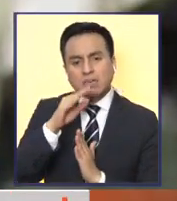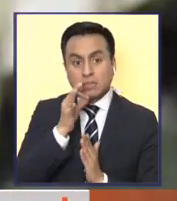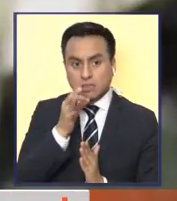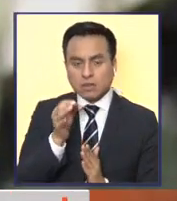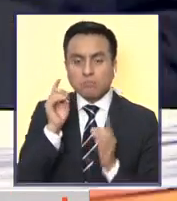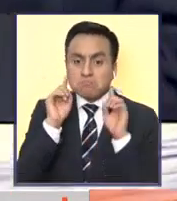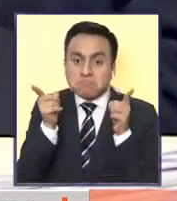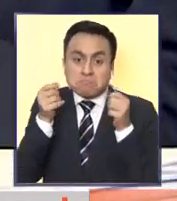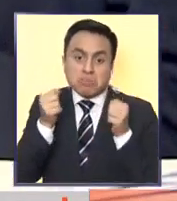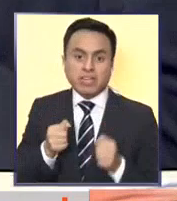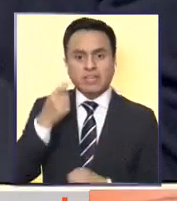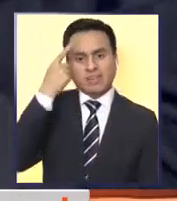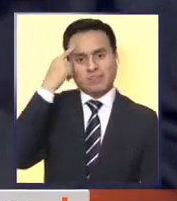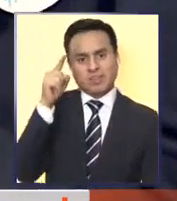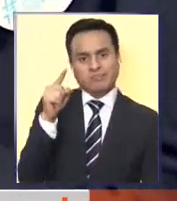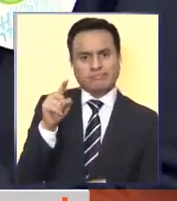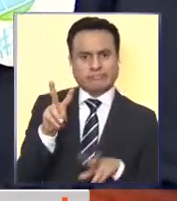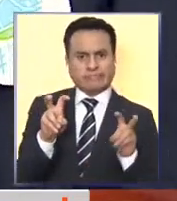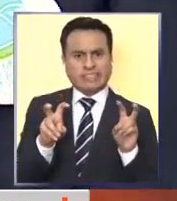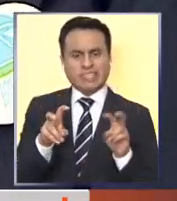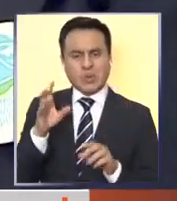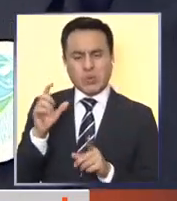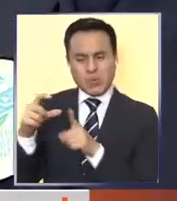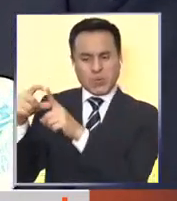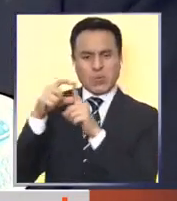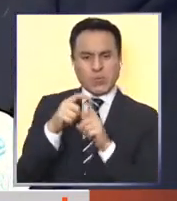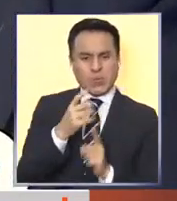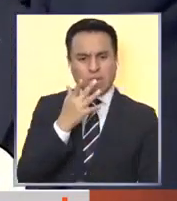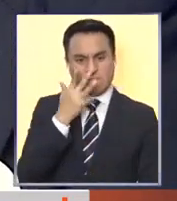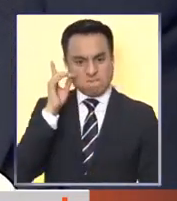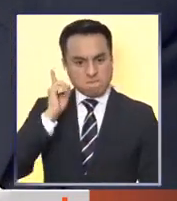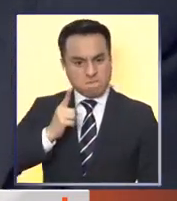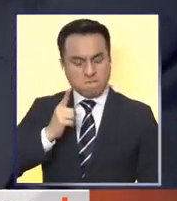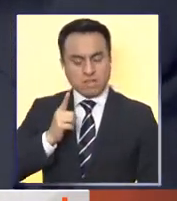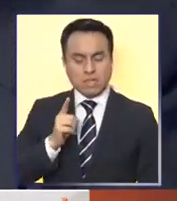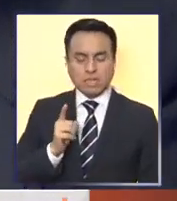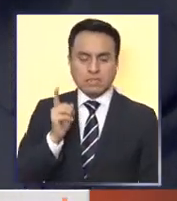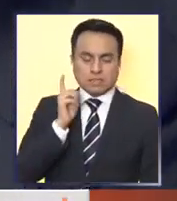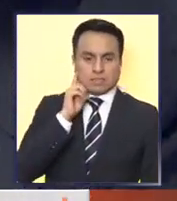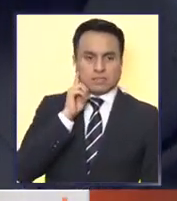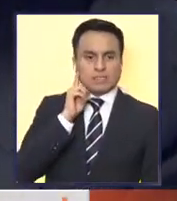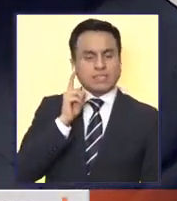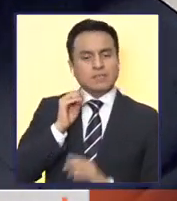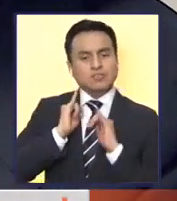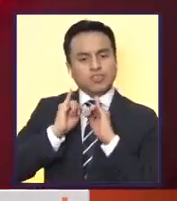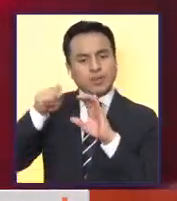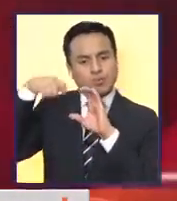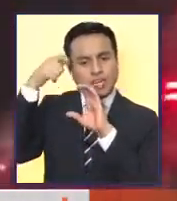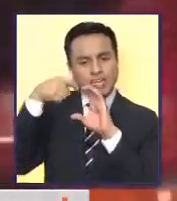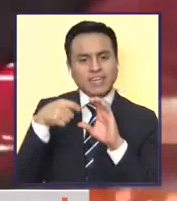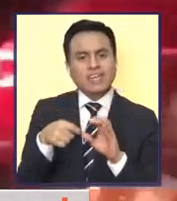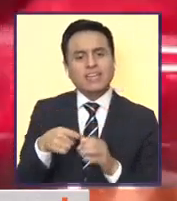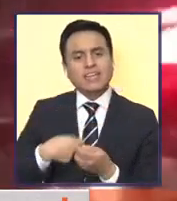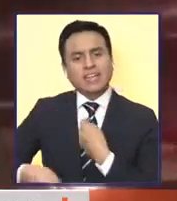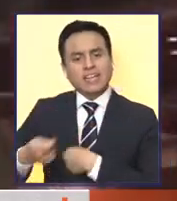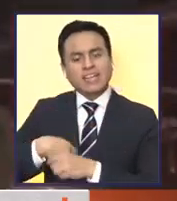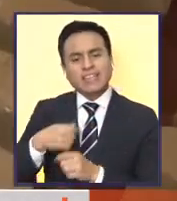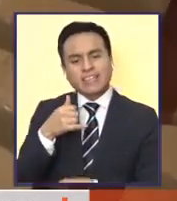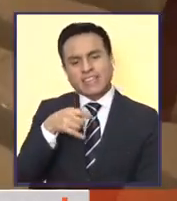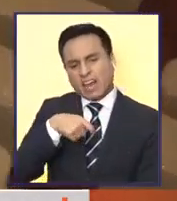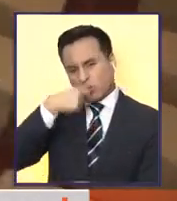sordos, sin embargo, ante el calibre de las amenazas formuladas tras la emisión de un reportaje sobre narcotráfico,